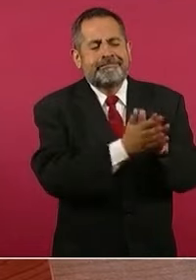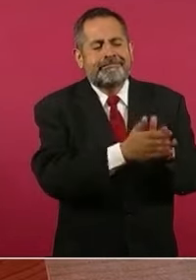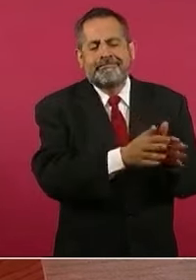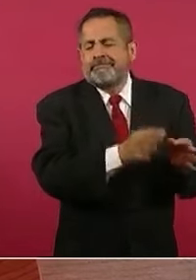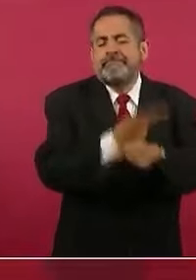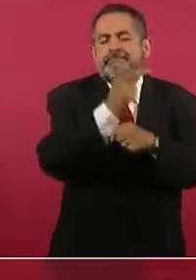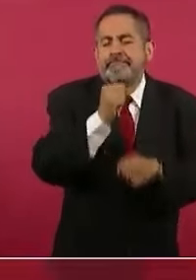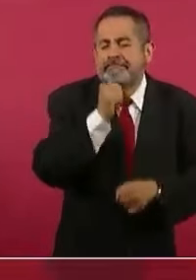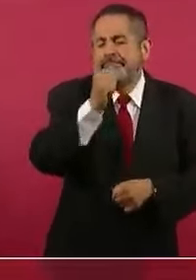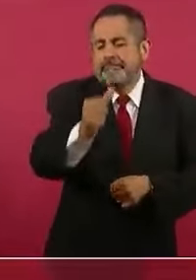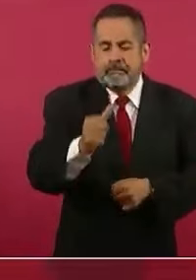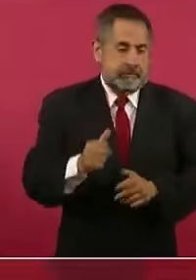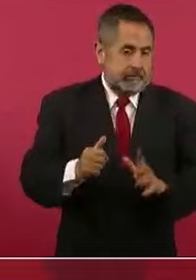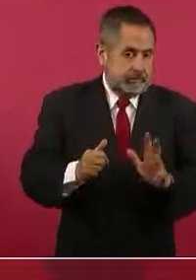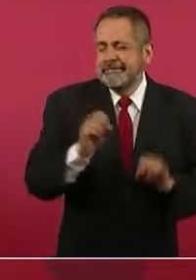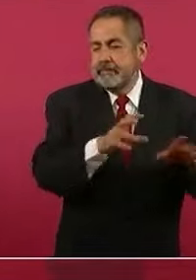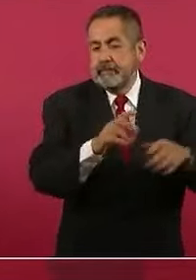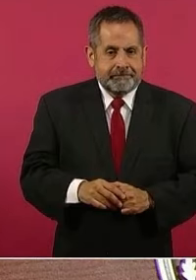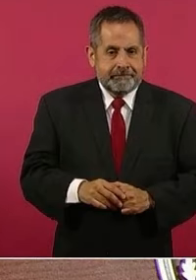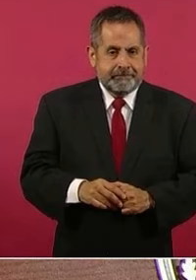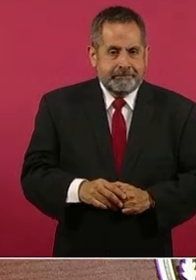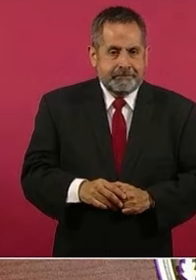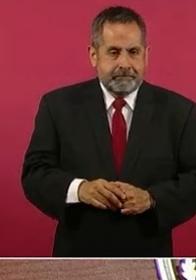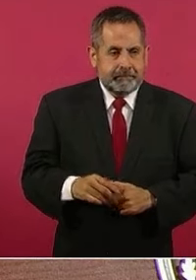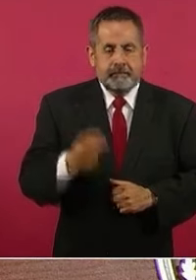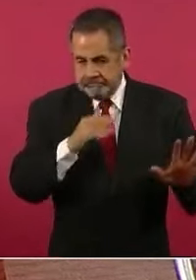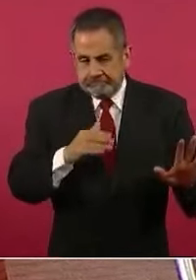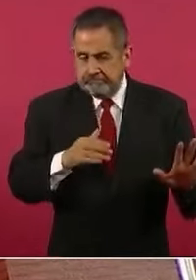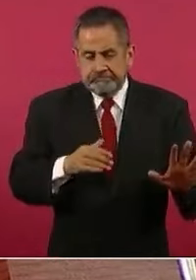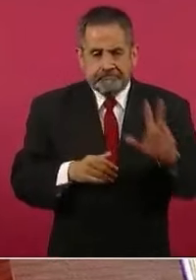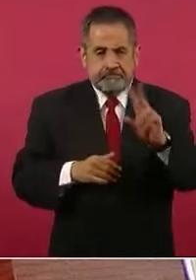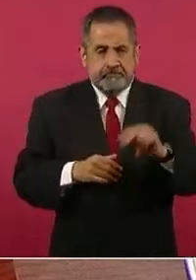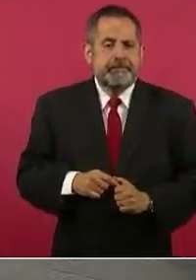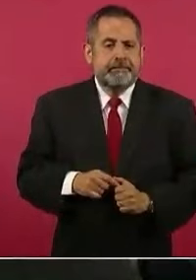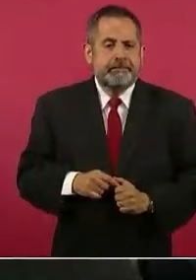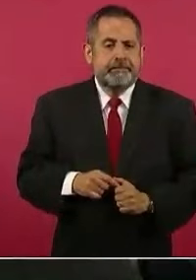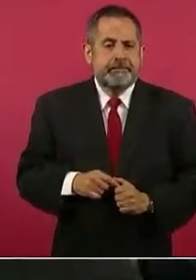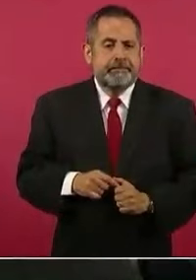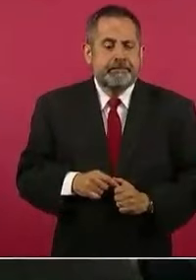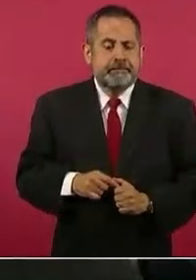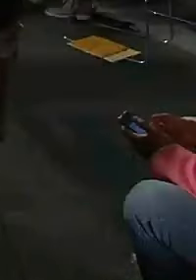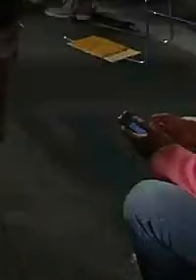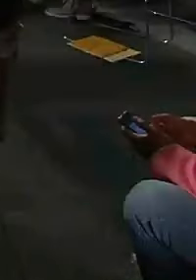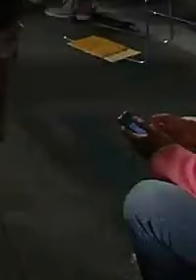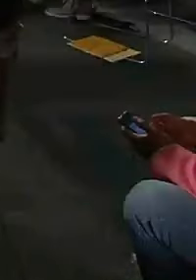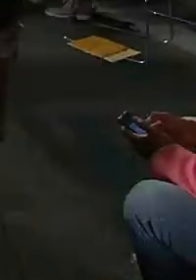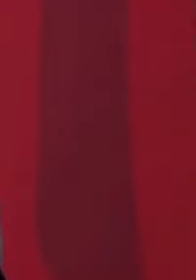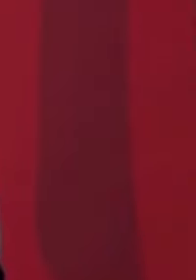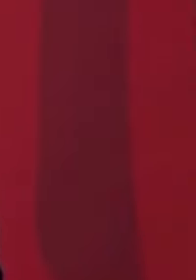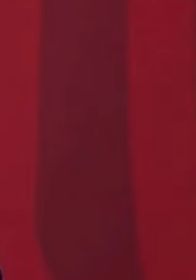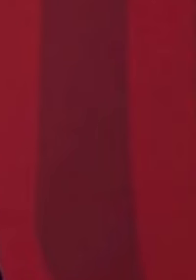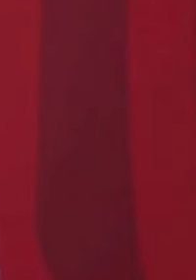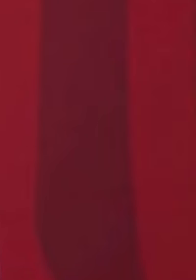se archiven o que haya impunidad. No, por eso no pueden nuestros adversarios, y se enojan mucho porque quisieran poder decir todos